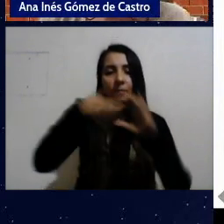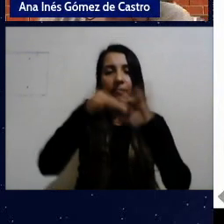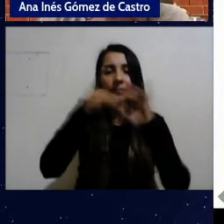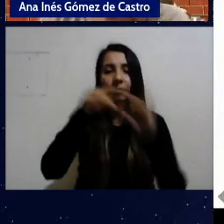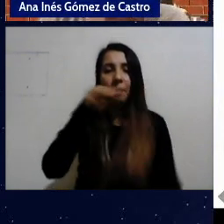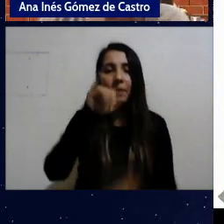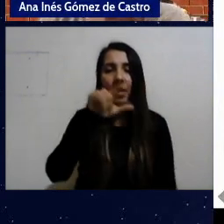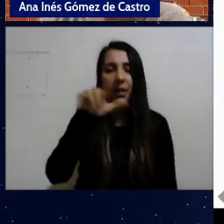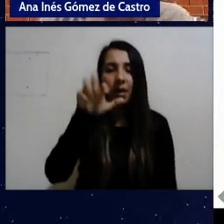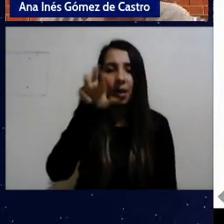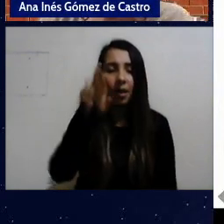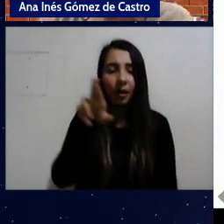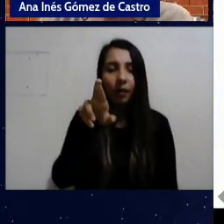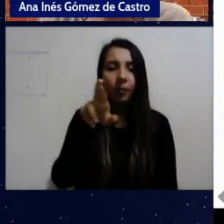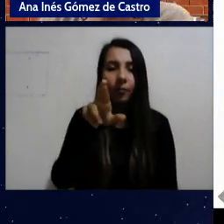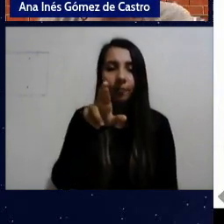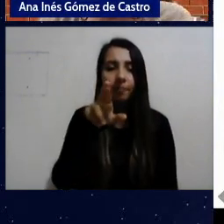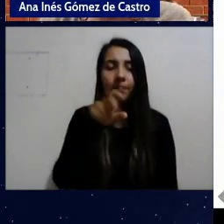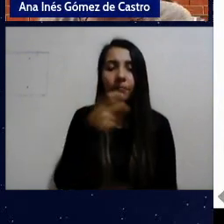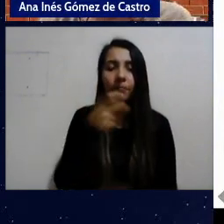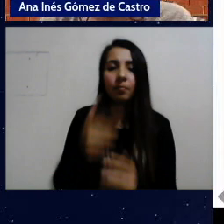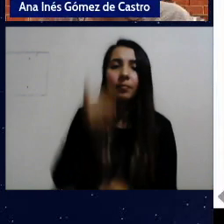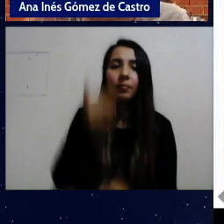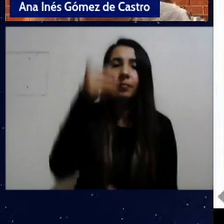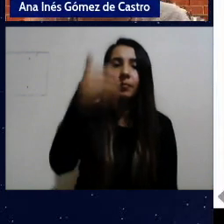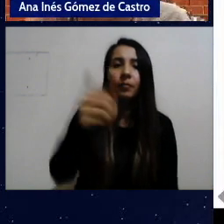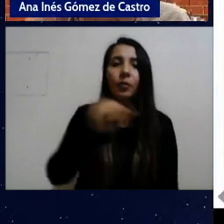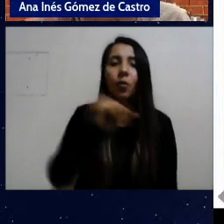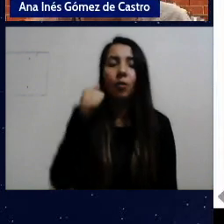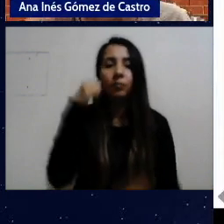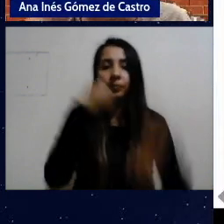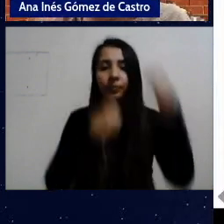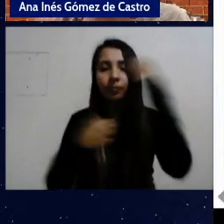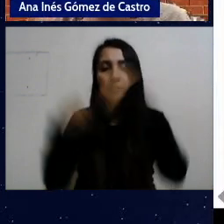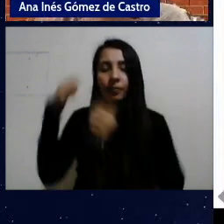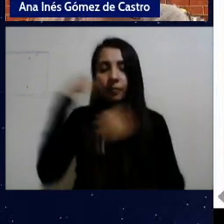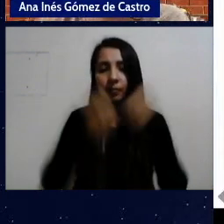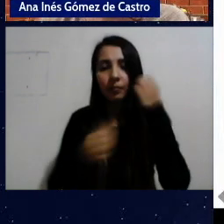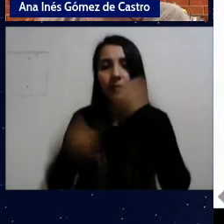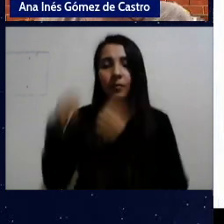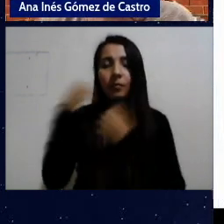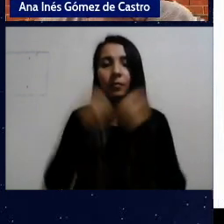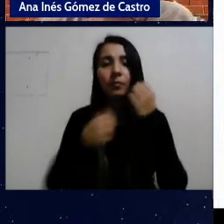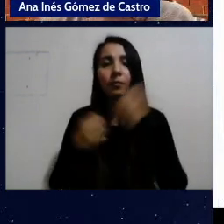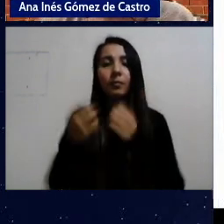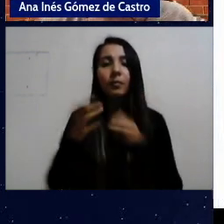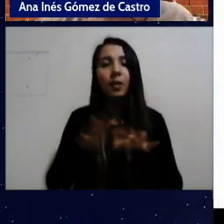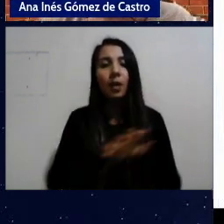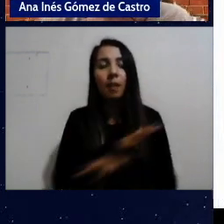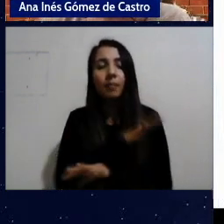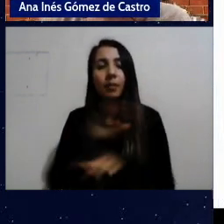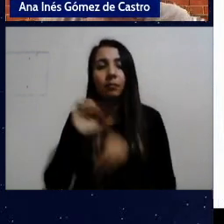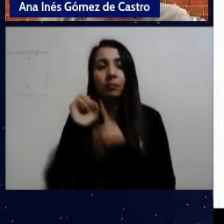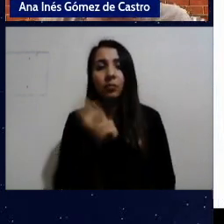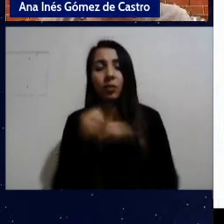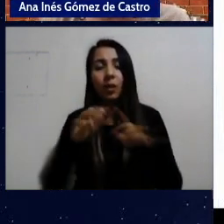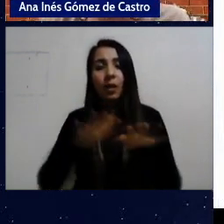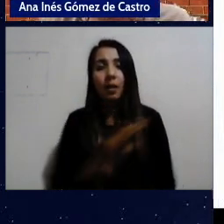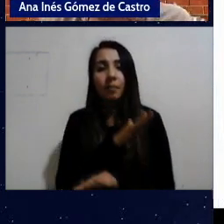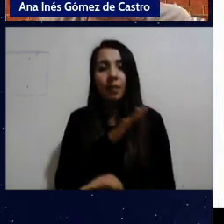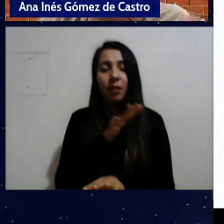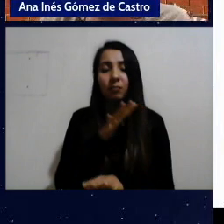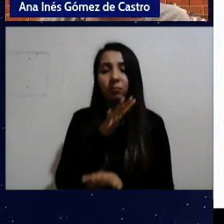que hablábamos. Este es un experimento posterior realizado por el equipo de Parker, en el cual cambian